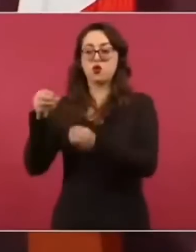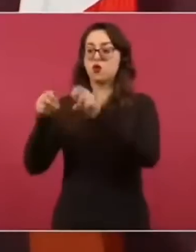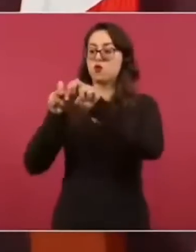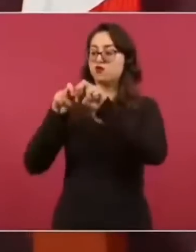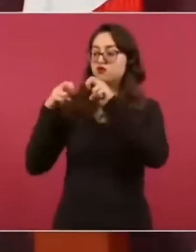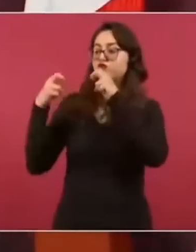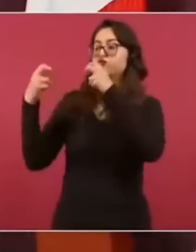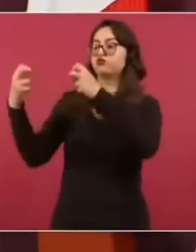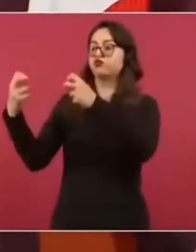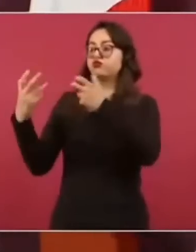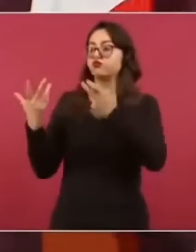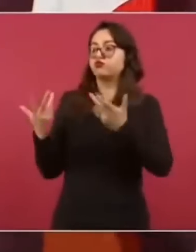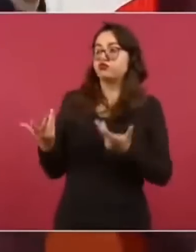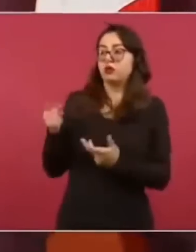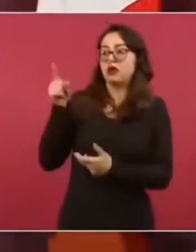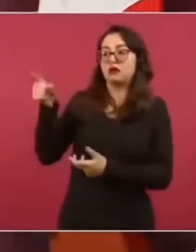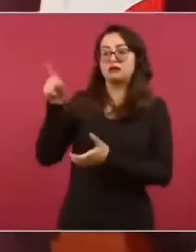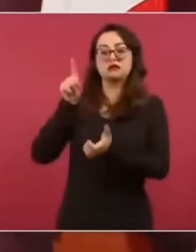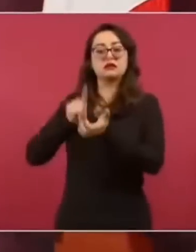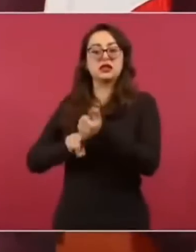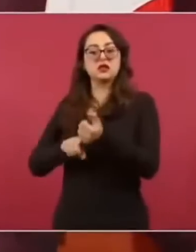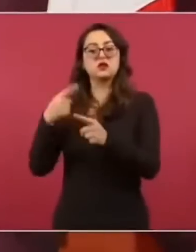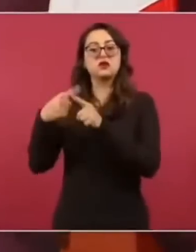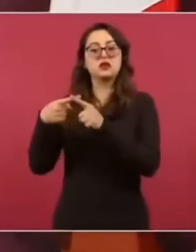en el acuerdo PRI-PAN.